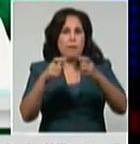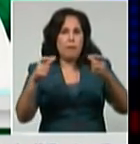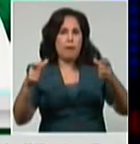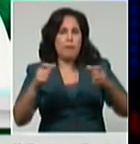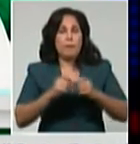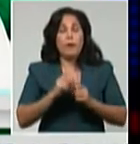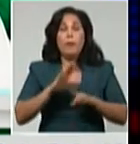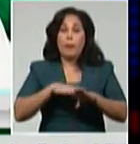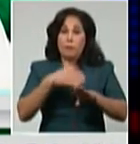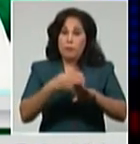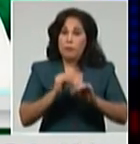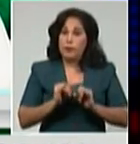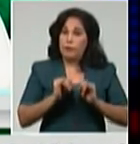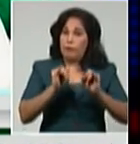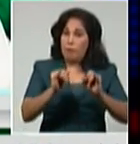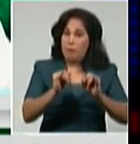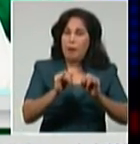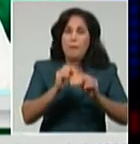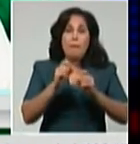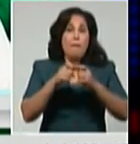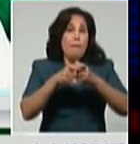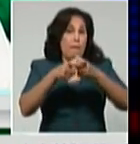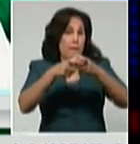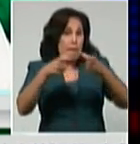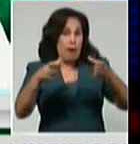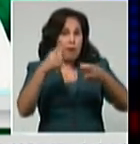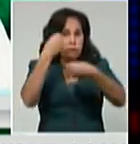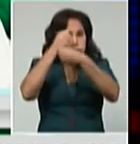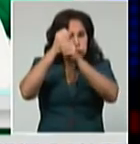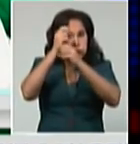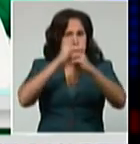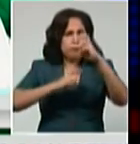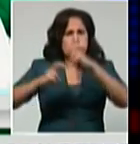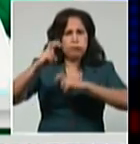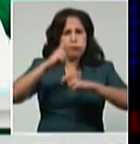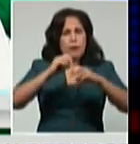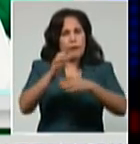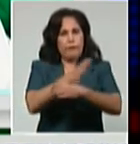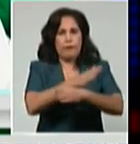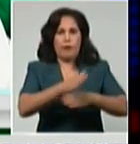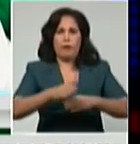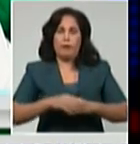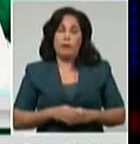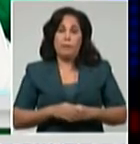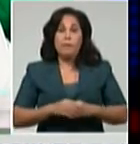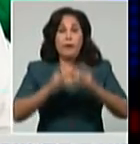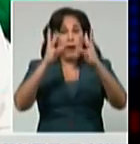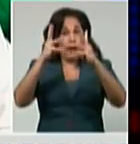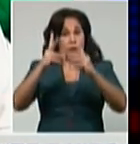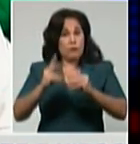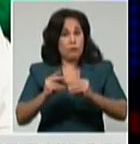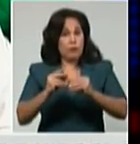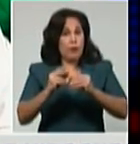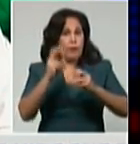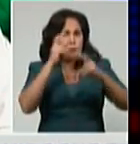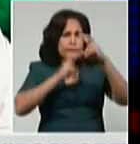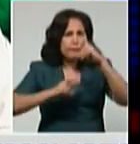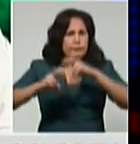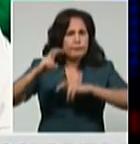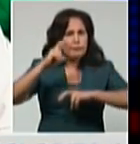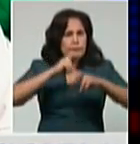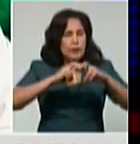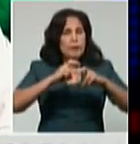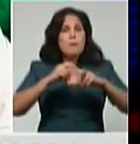informar la incorporación de otros laboratorios más. Como resultado del análisis de